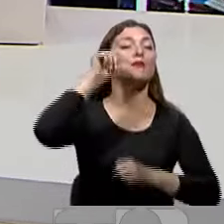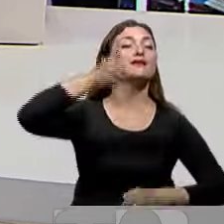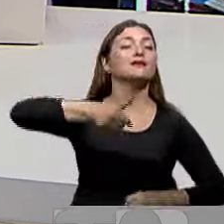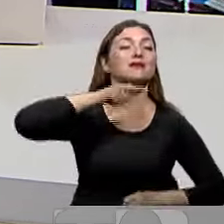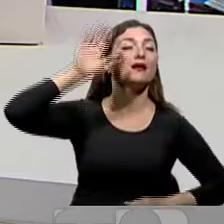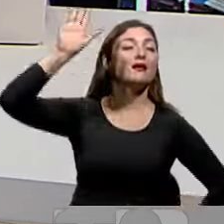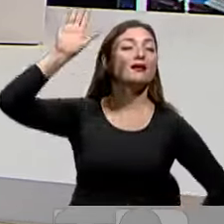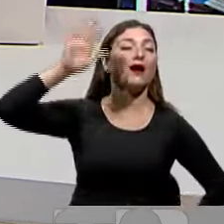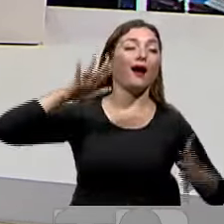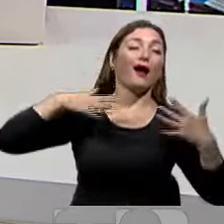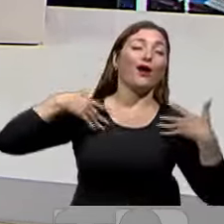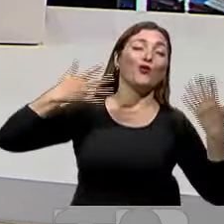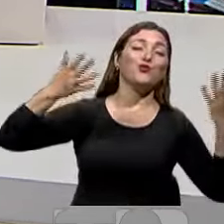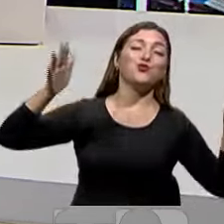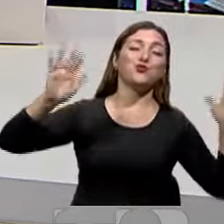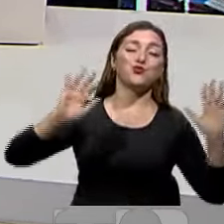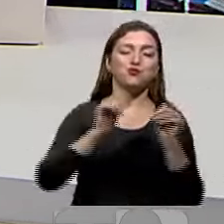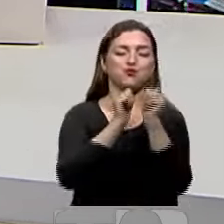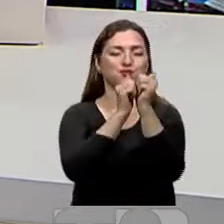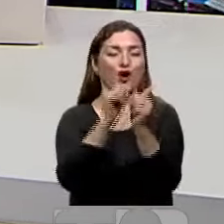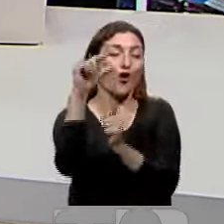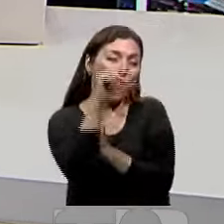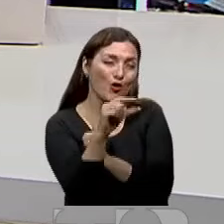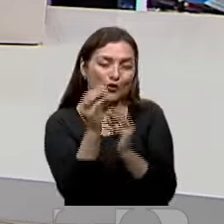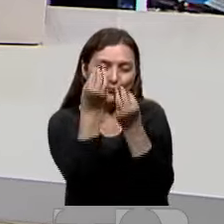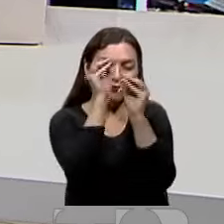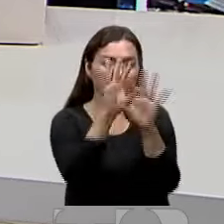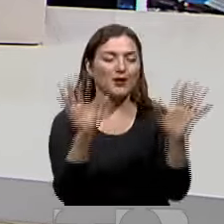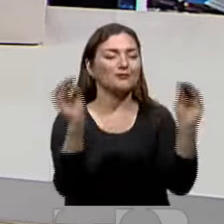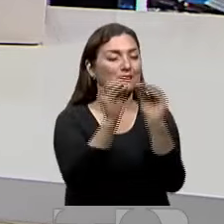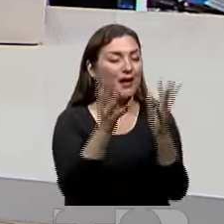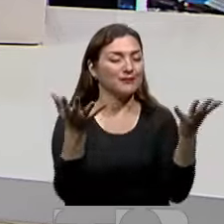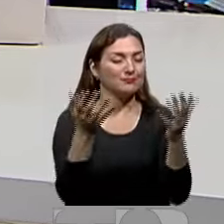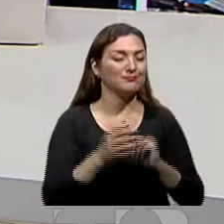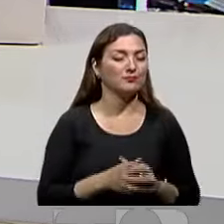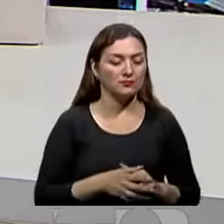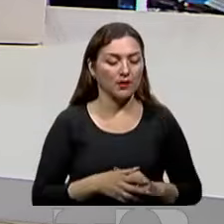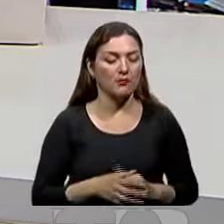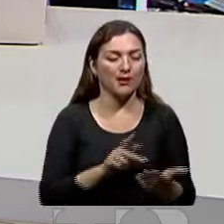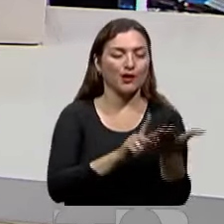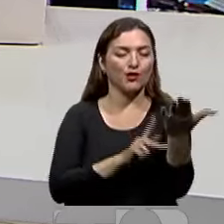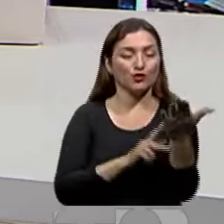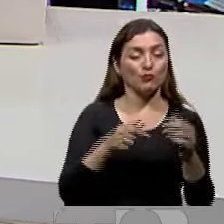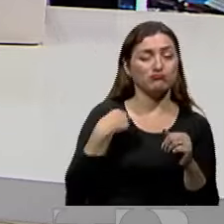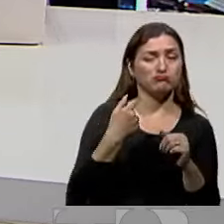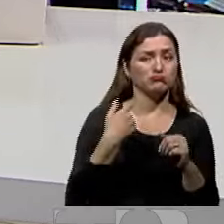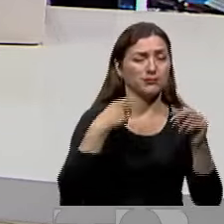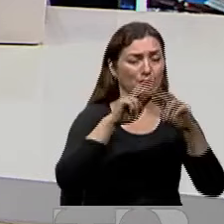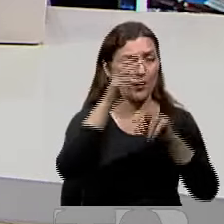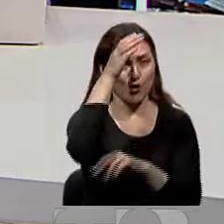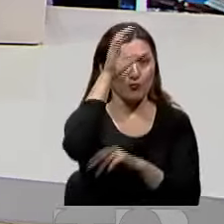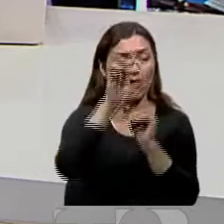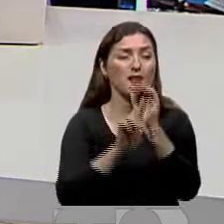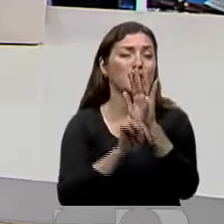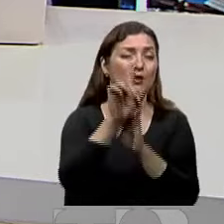que nos acompañan en los noticieros. Va a haber en corto también mucha información. Y ahora vamos a contarles que con tradición, gastronomía y manifestaciones culturales se